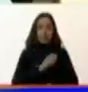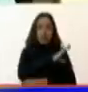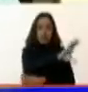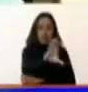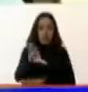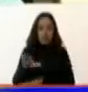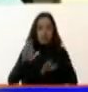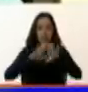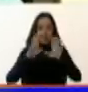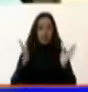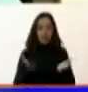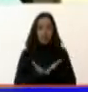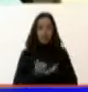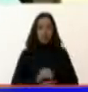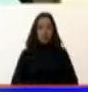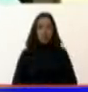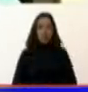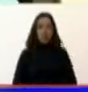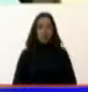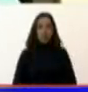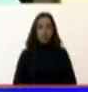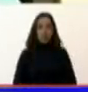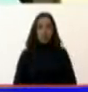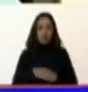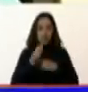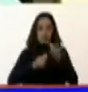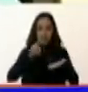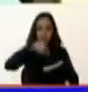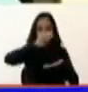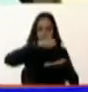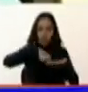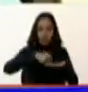y el mundo. Voy a firmar.